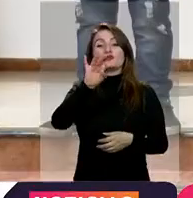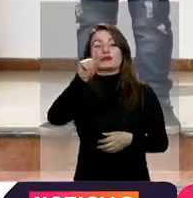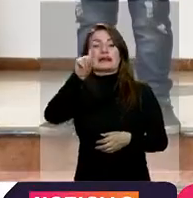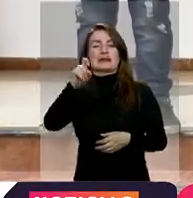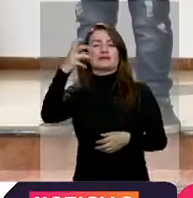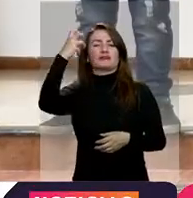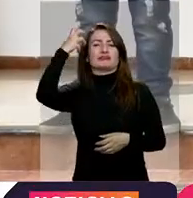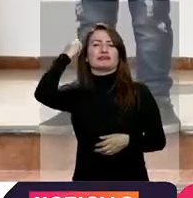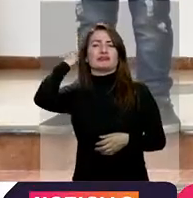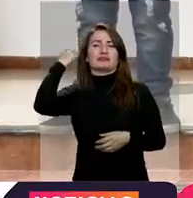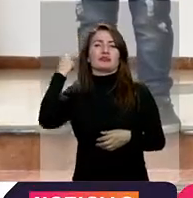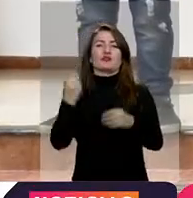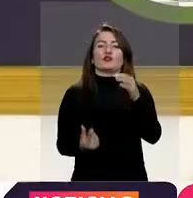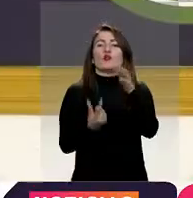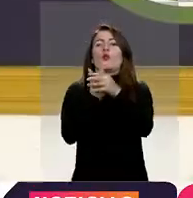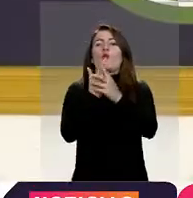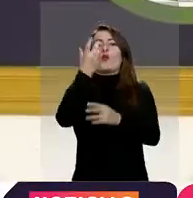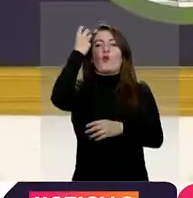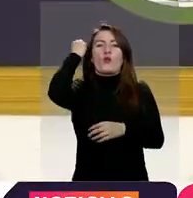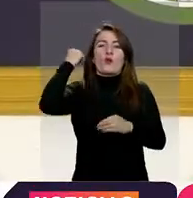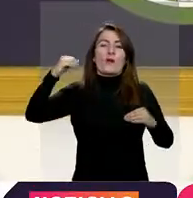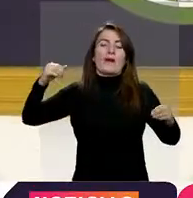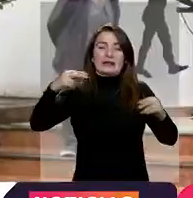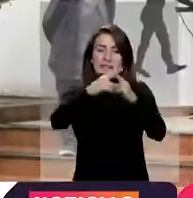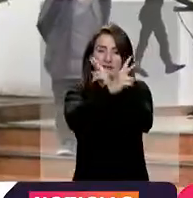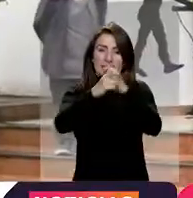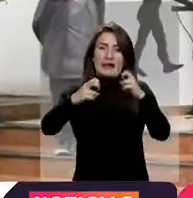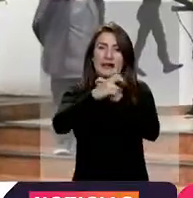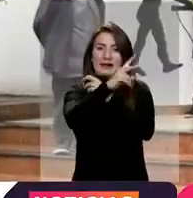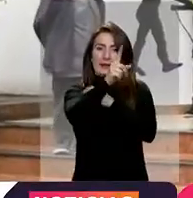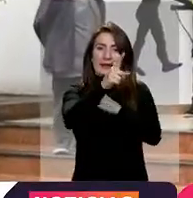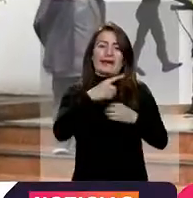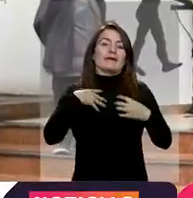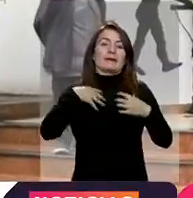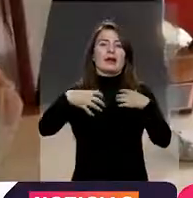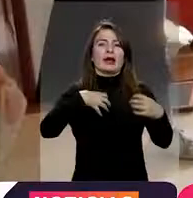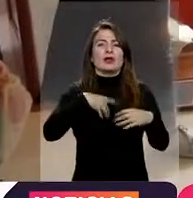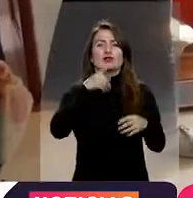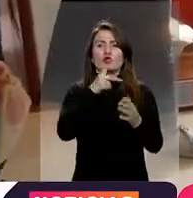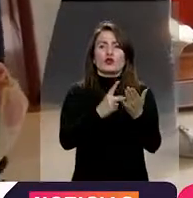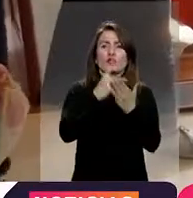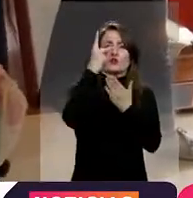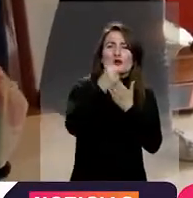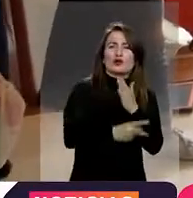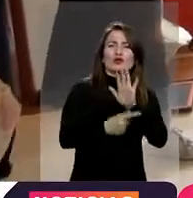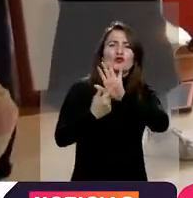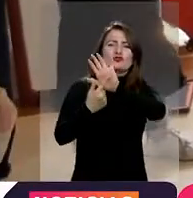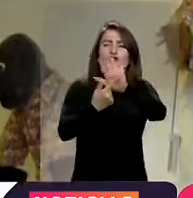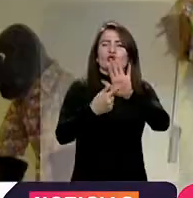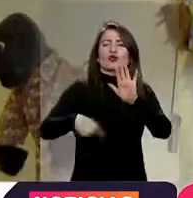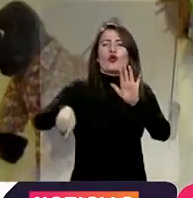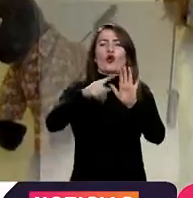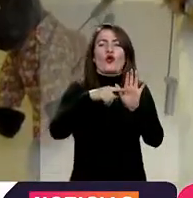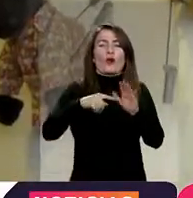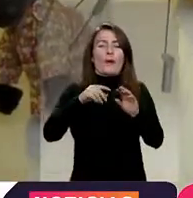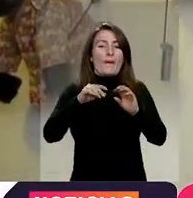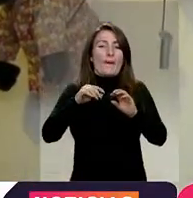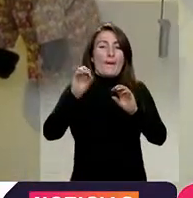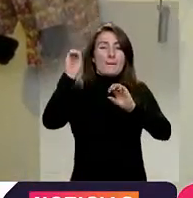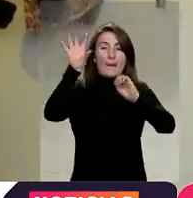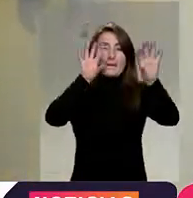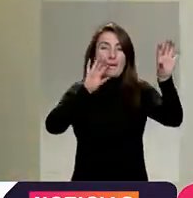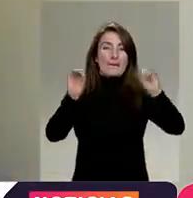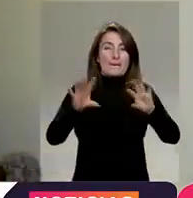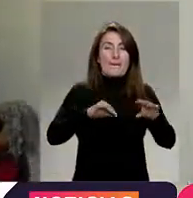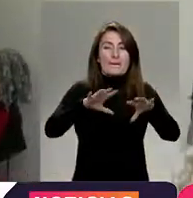los edificios más transgresores de la época. Este fue el precursor de la cultura en la ciudad, conocido como el Mágico Teatro